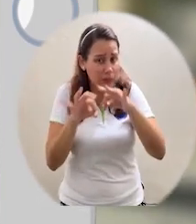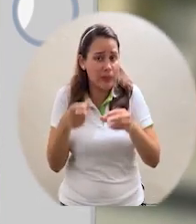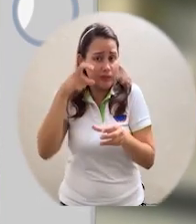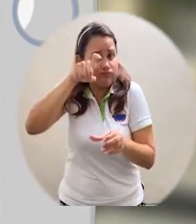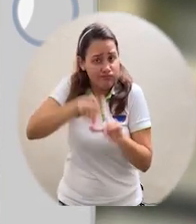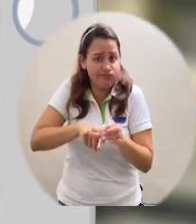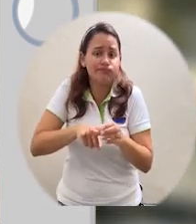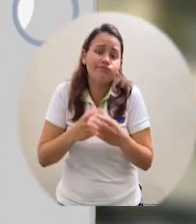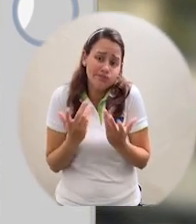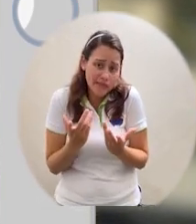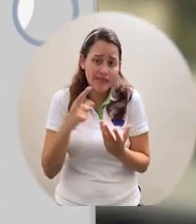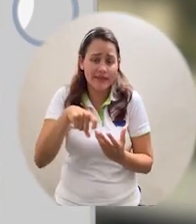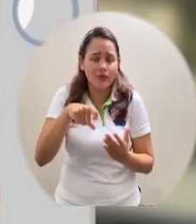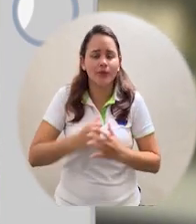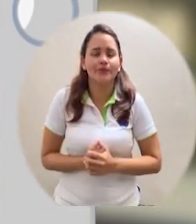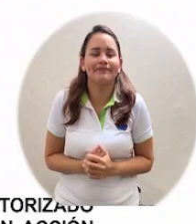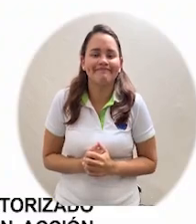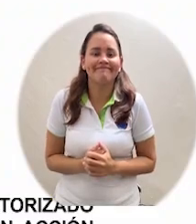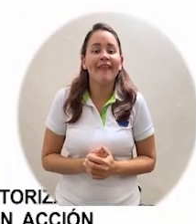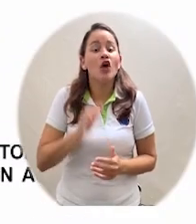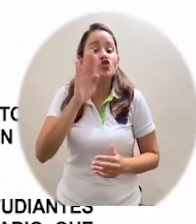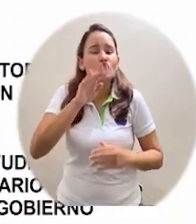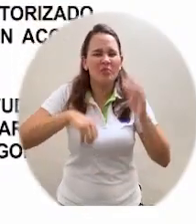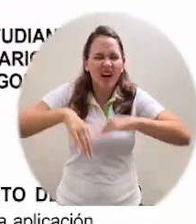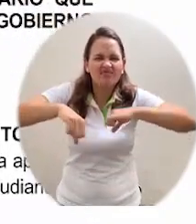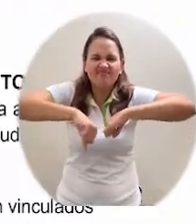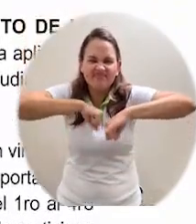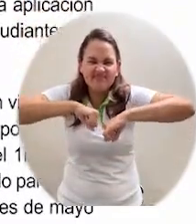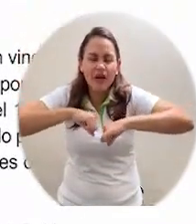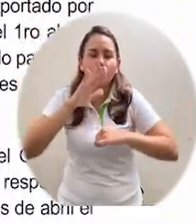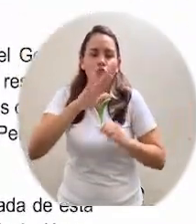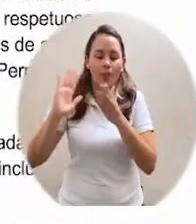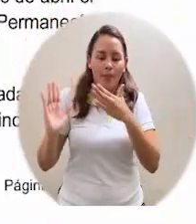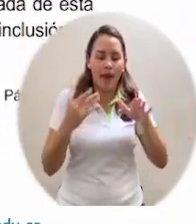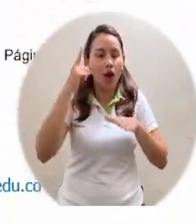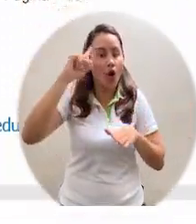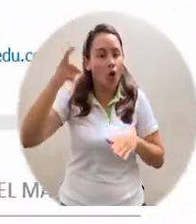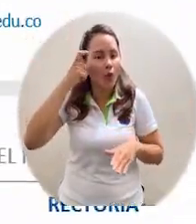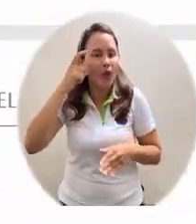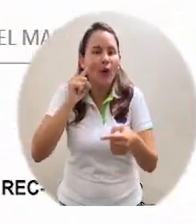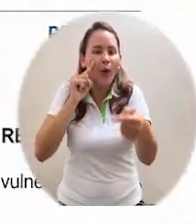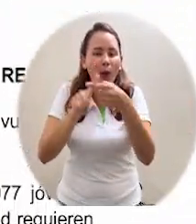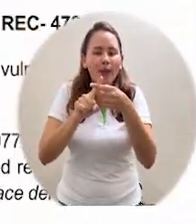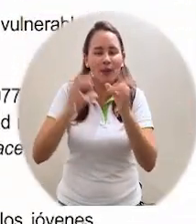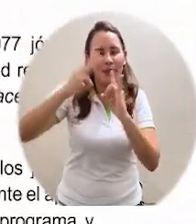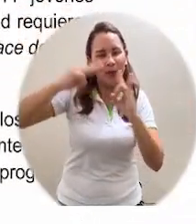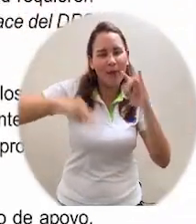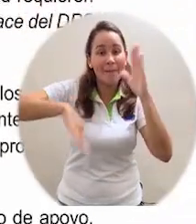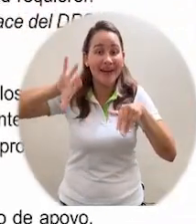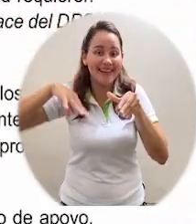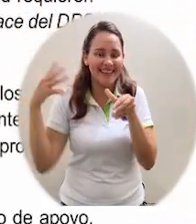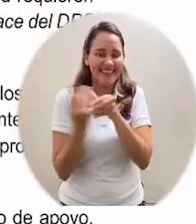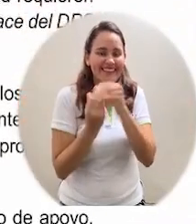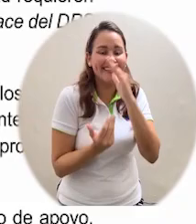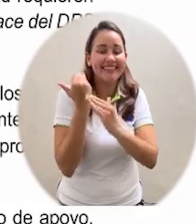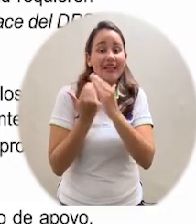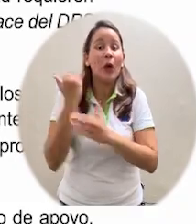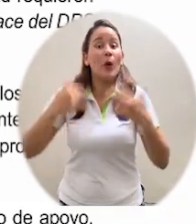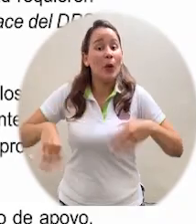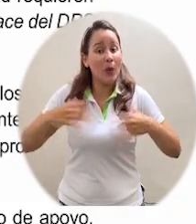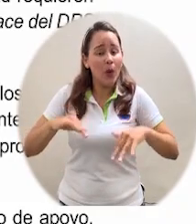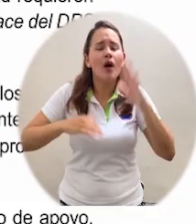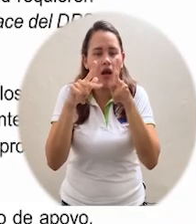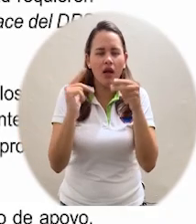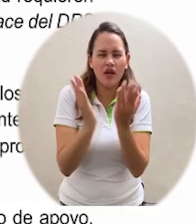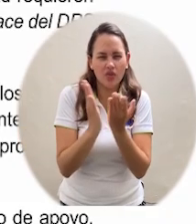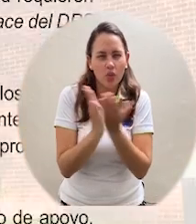trabajo por la crisis mundial. Estas acciones, que se gestan desde el Plan de Gobierno por una universidad más incluyente e